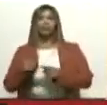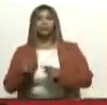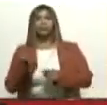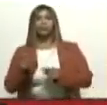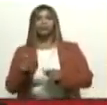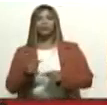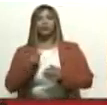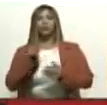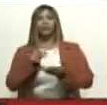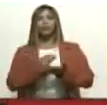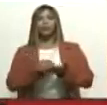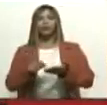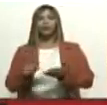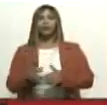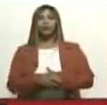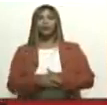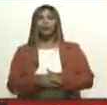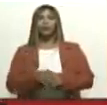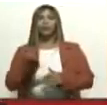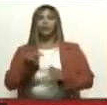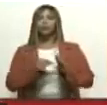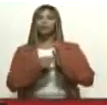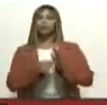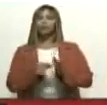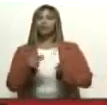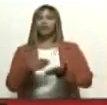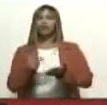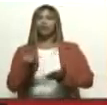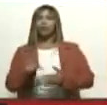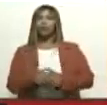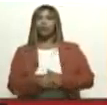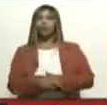también son escritores. Sí. Y uno de los que va a presentar su libro hoy...